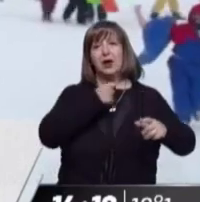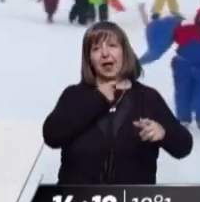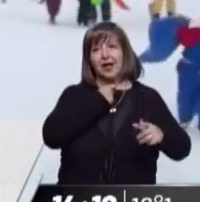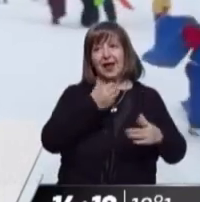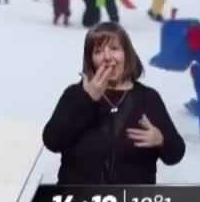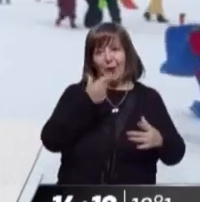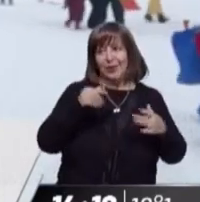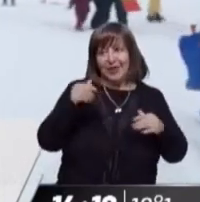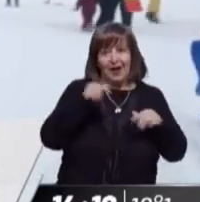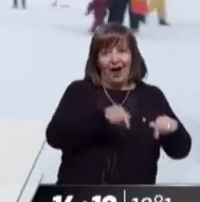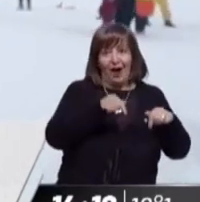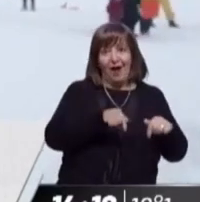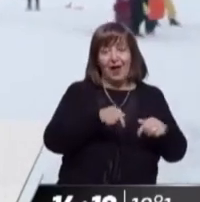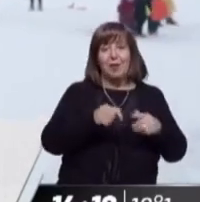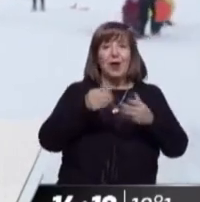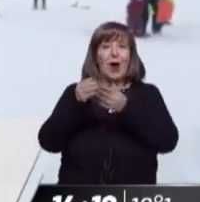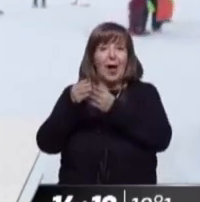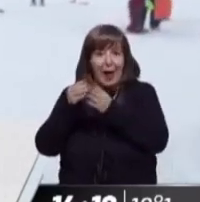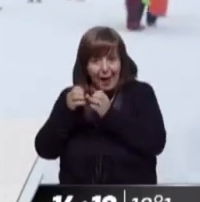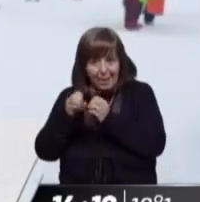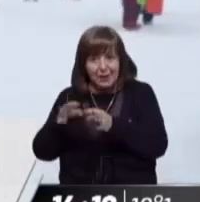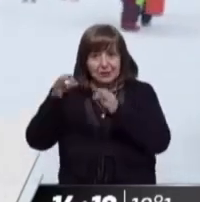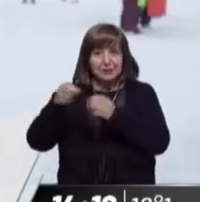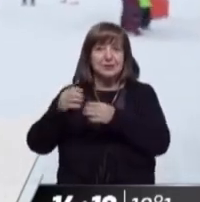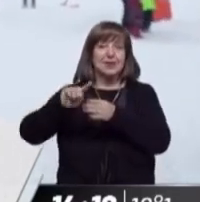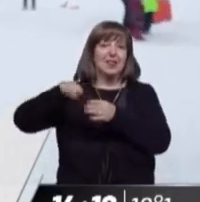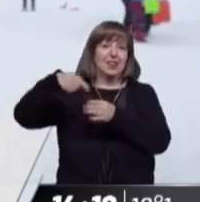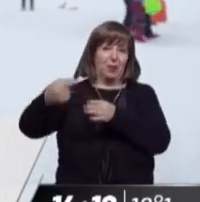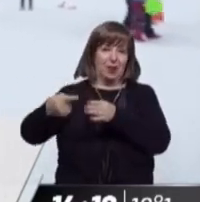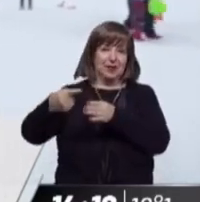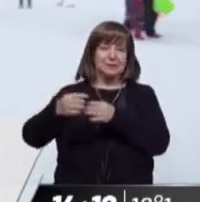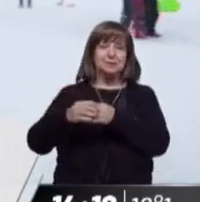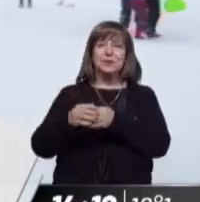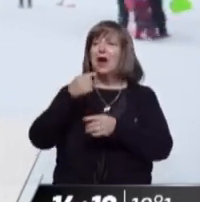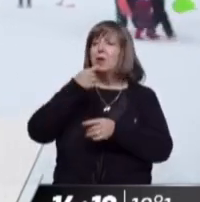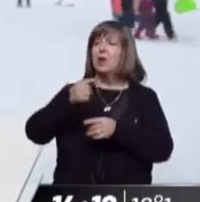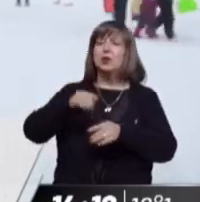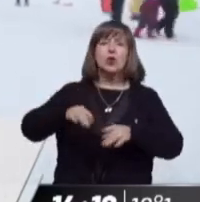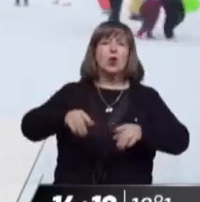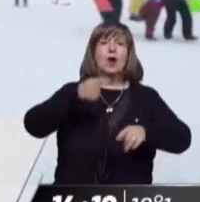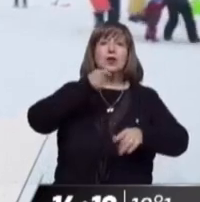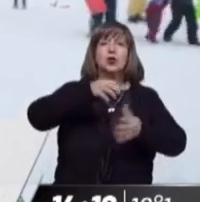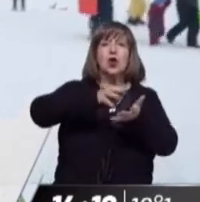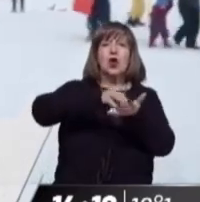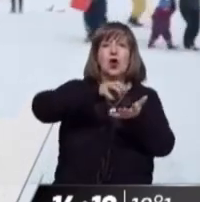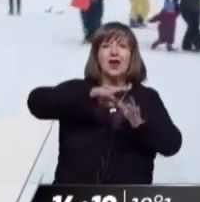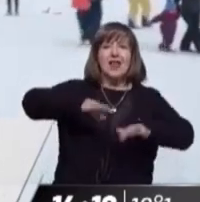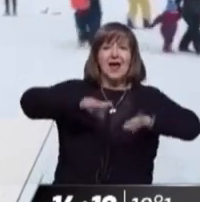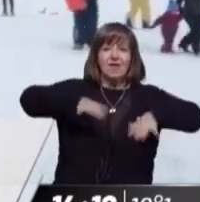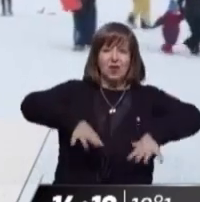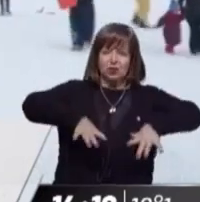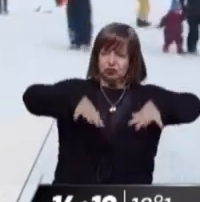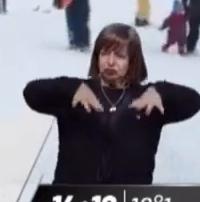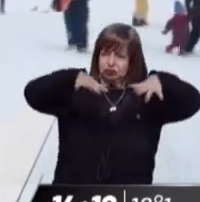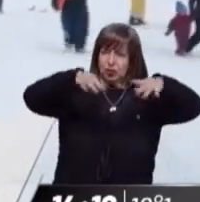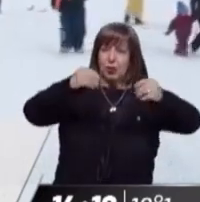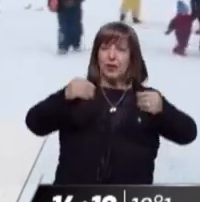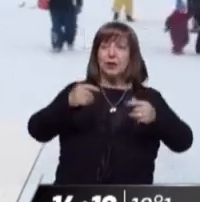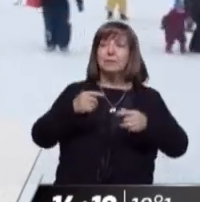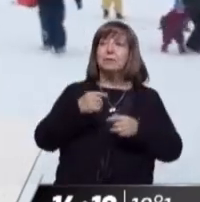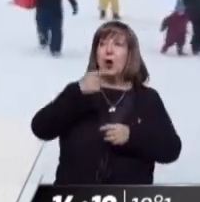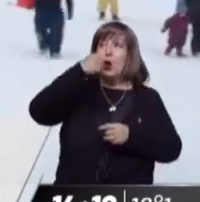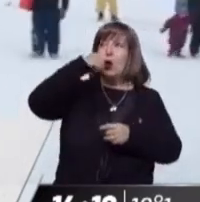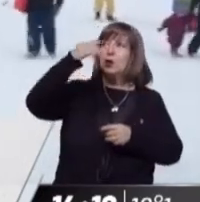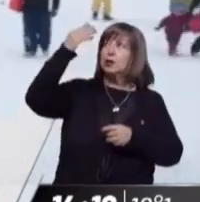fin de semana largo también. ¿Hicieron aproximadamente cuántos centímetros aquí en la base? En la última nevada, en el último episodio